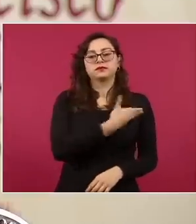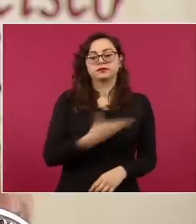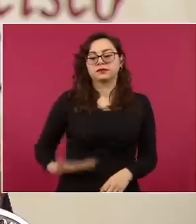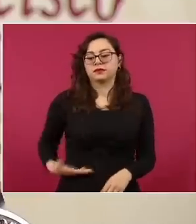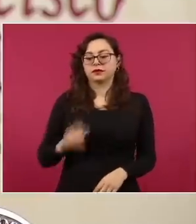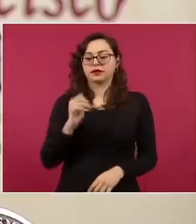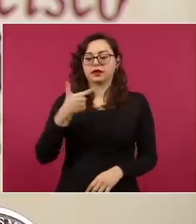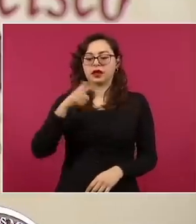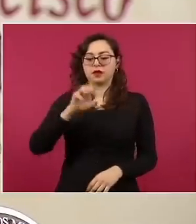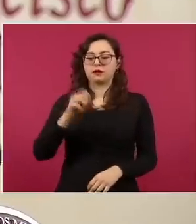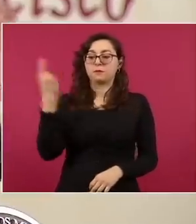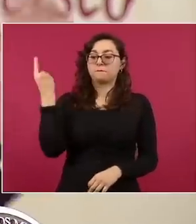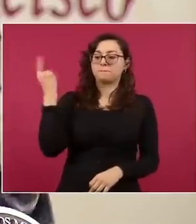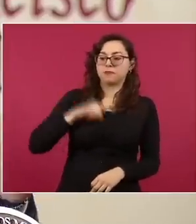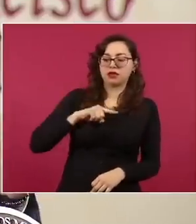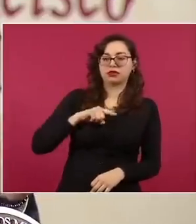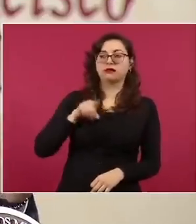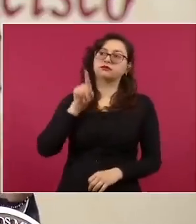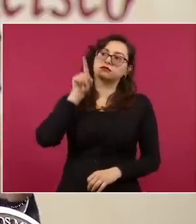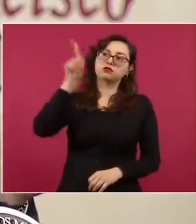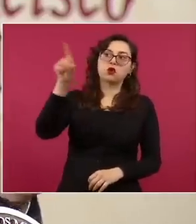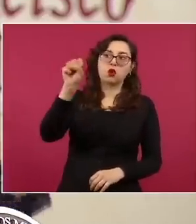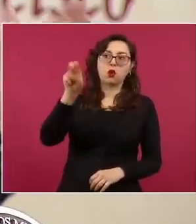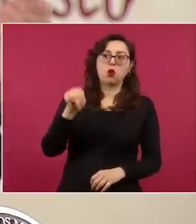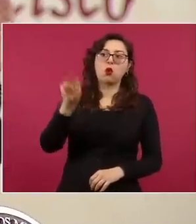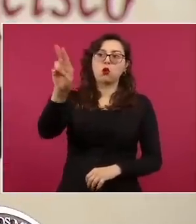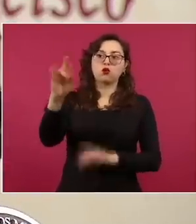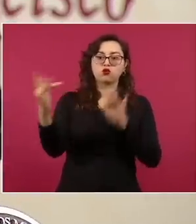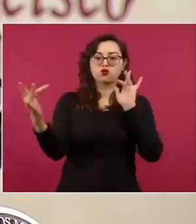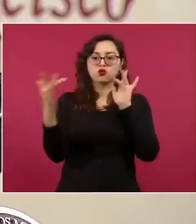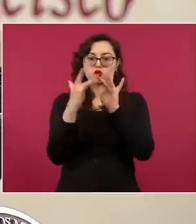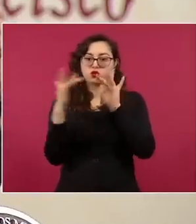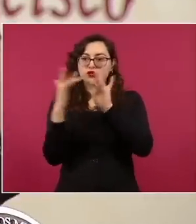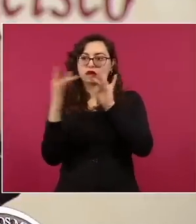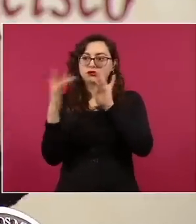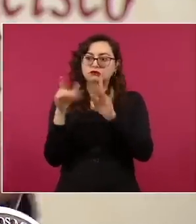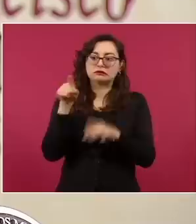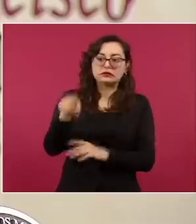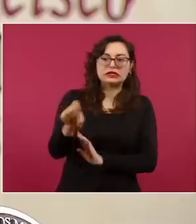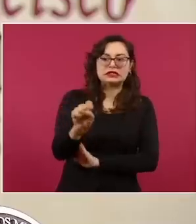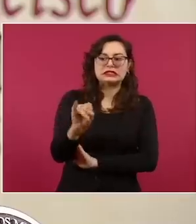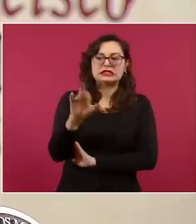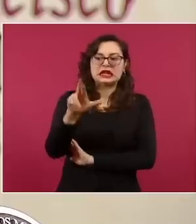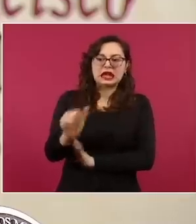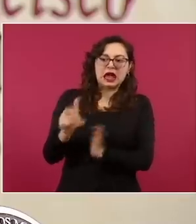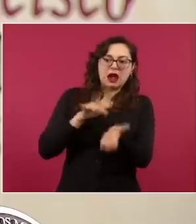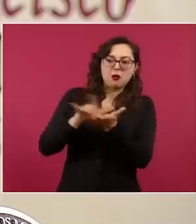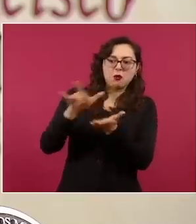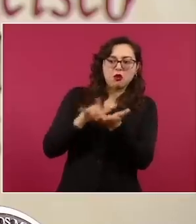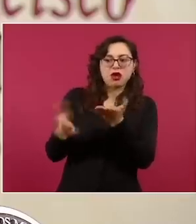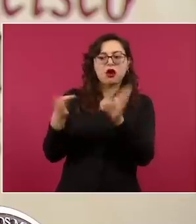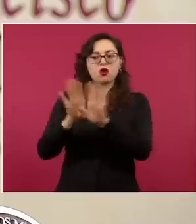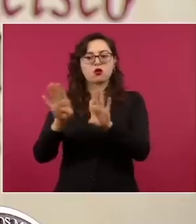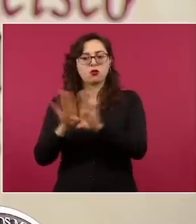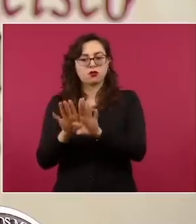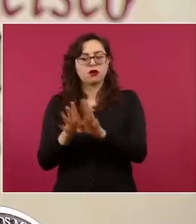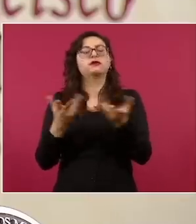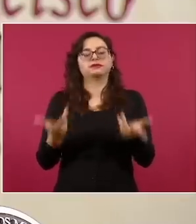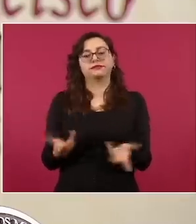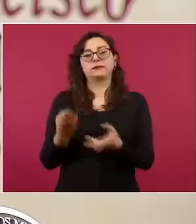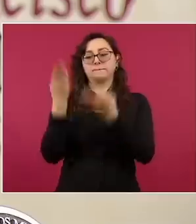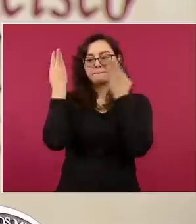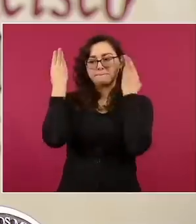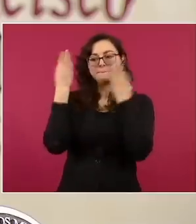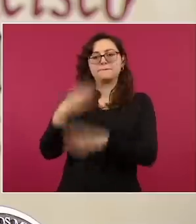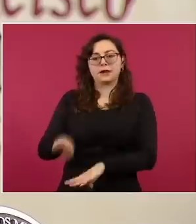se estableció contacto con la Organización de Naciones Unidas, ya nos marcó cuál va a ser el conducto para el depósito de